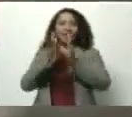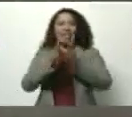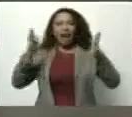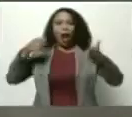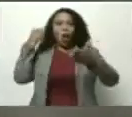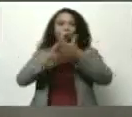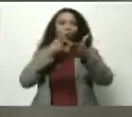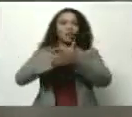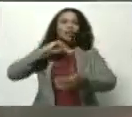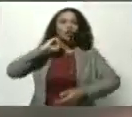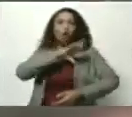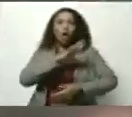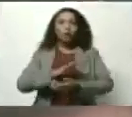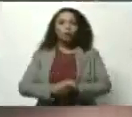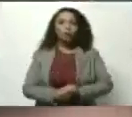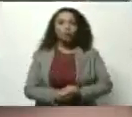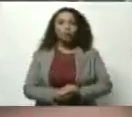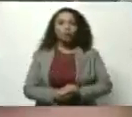histórica